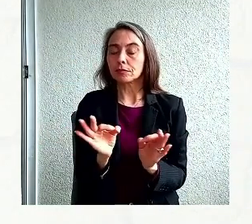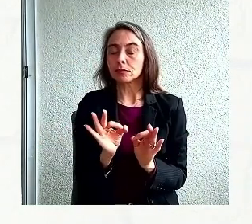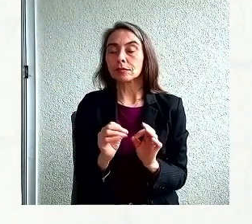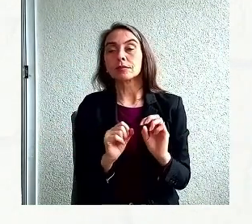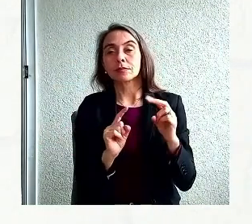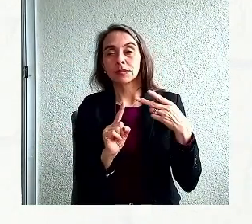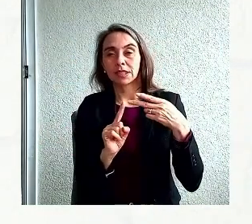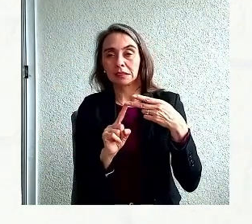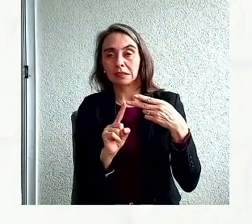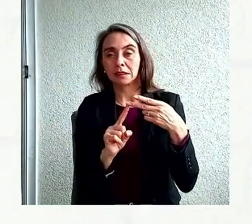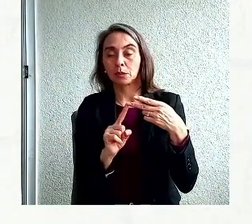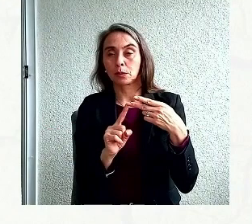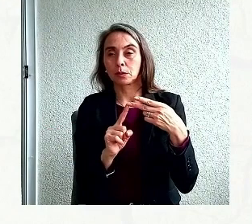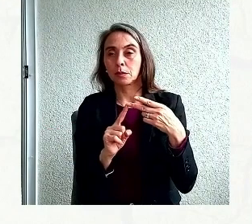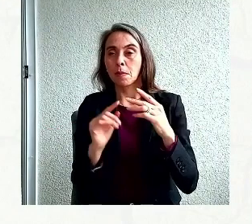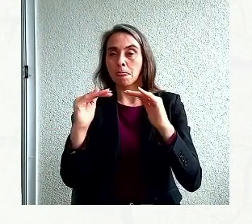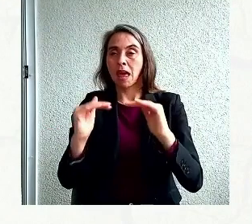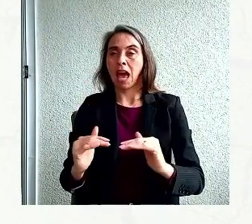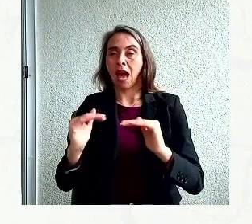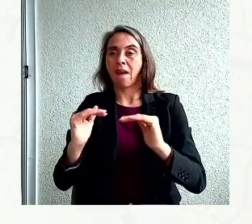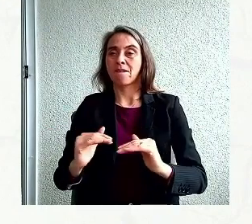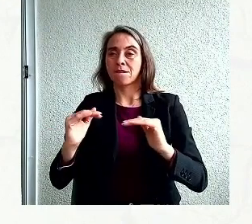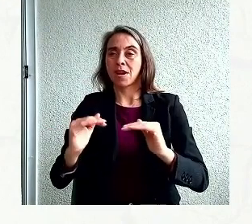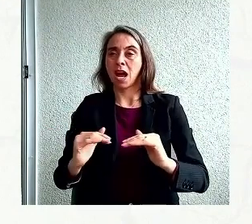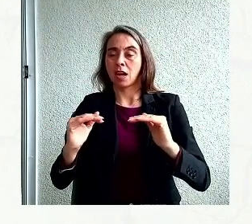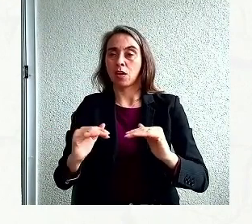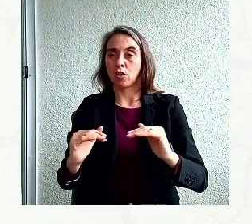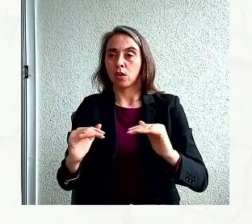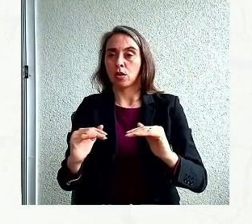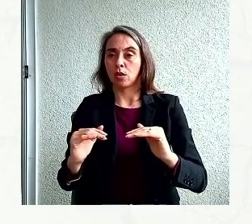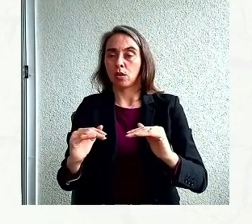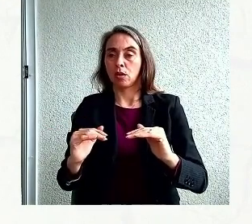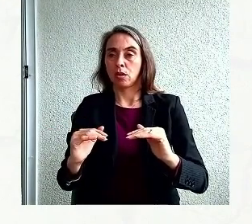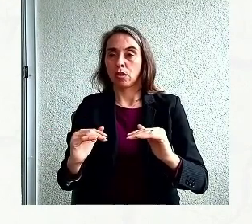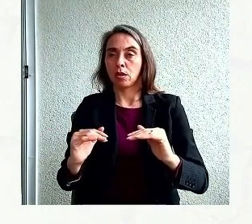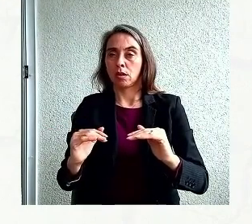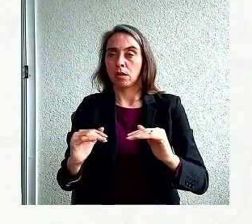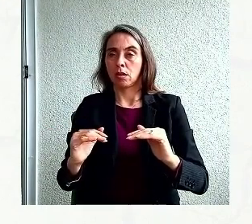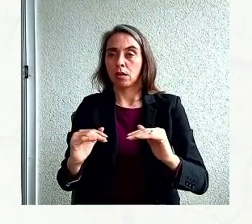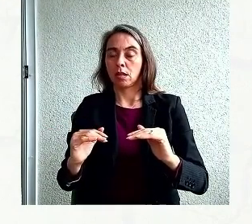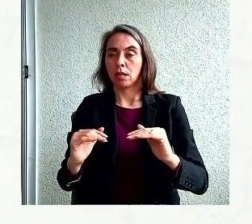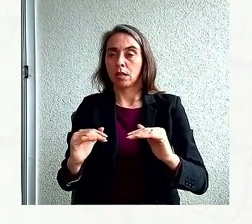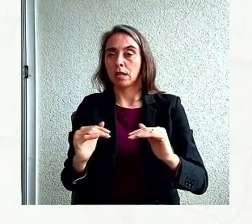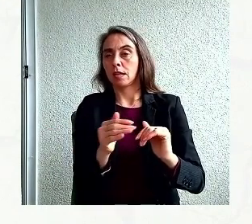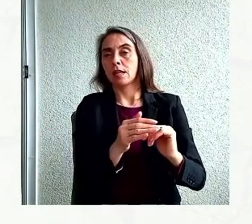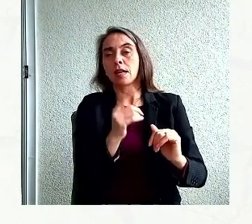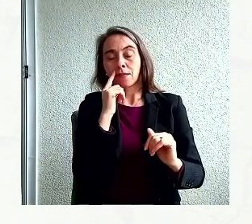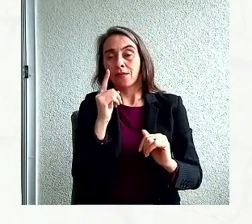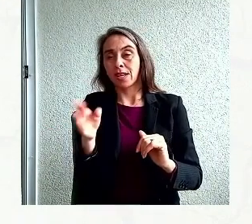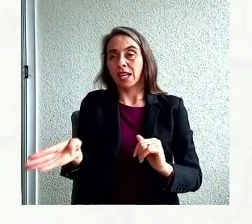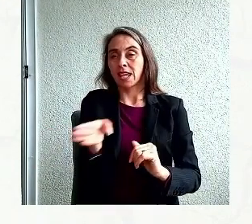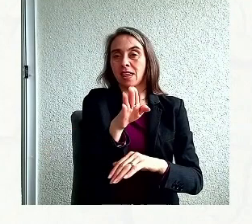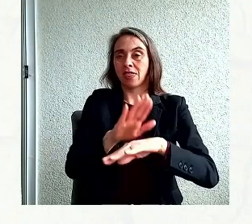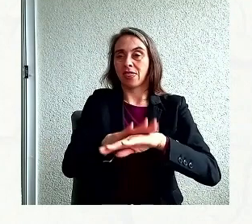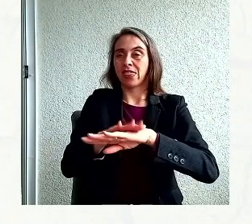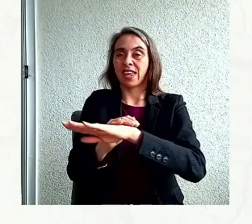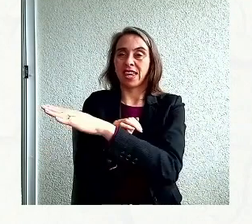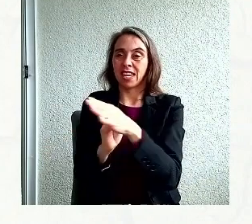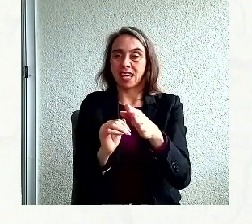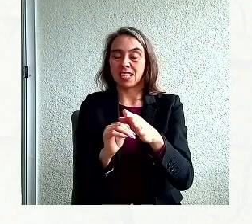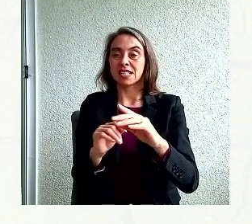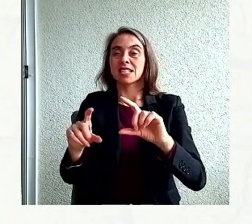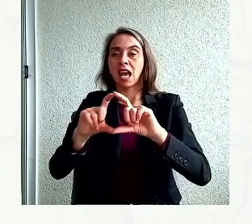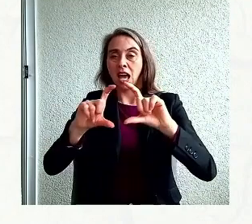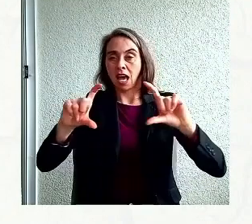que está abajo a la derecha, nos muestra una parte de la península antártica que está siendo fuertemente golpeada por el cambio